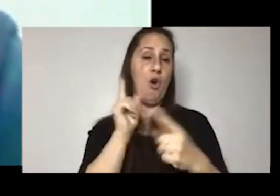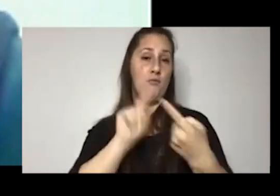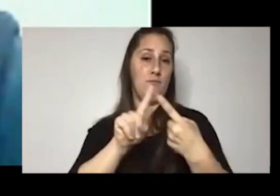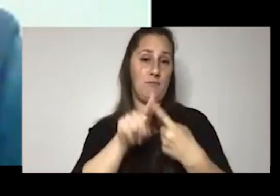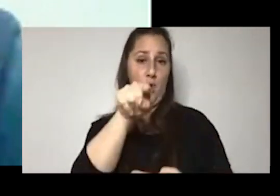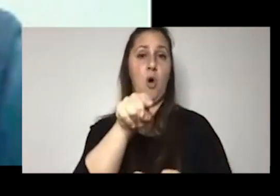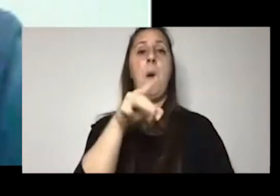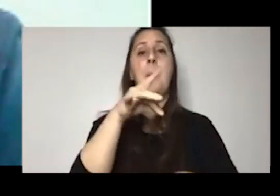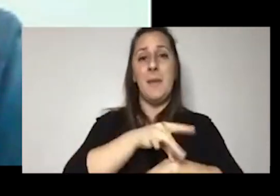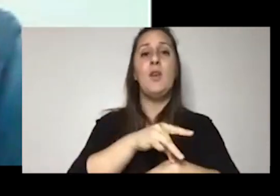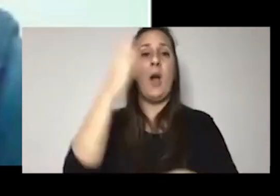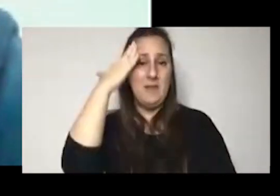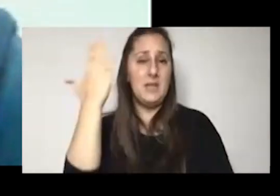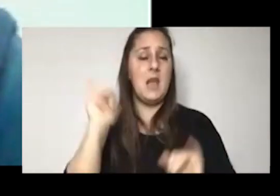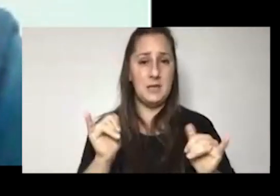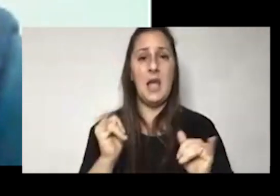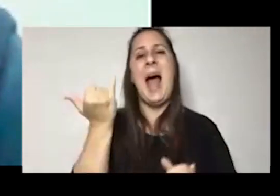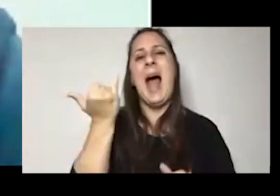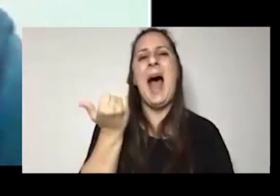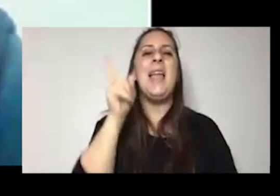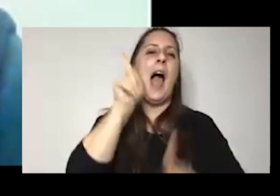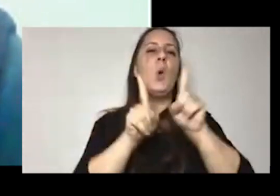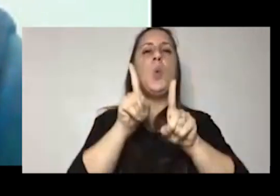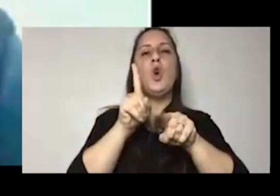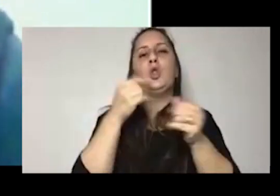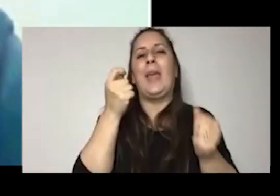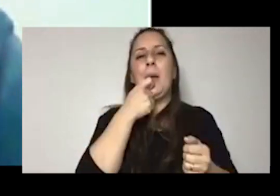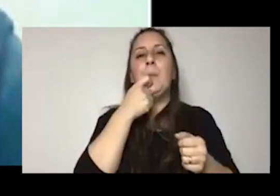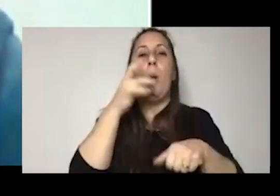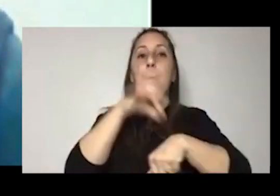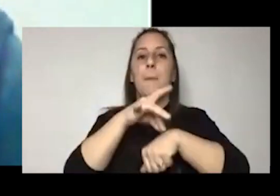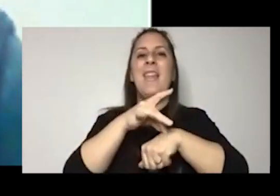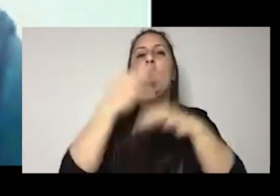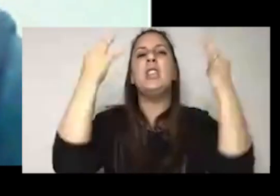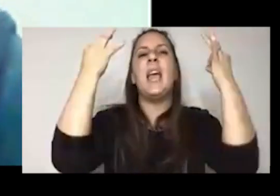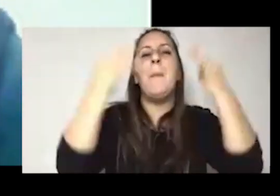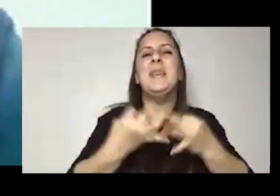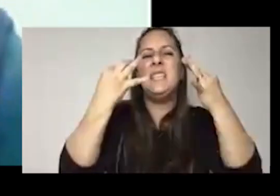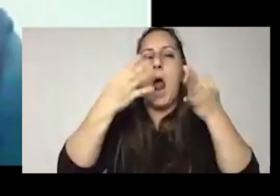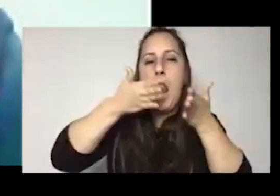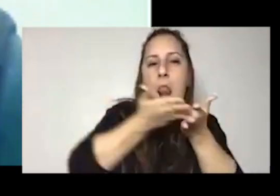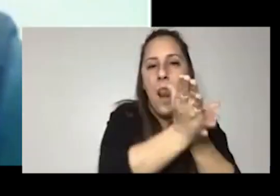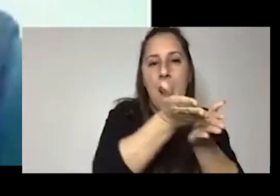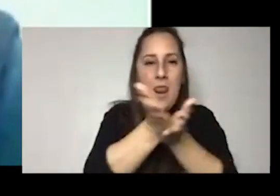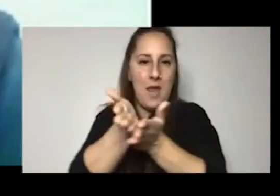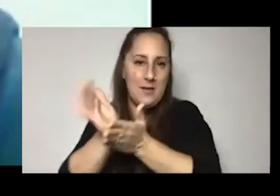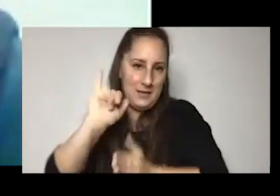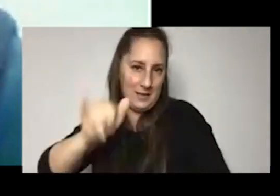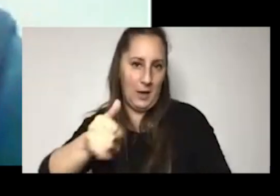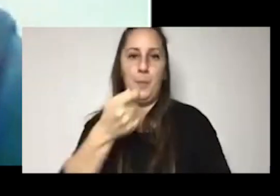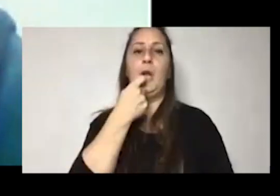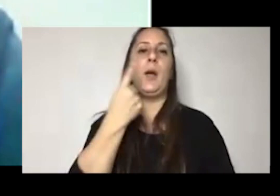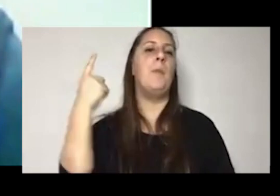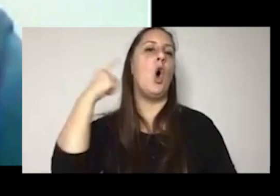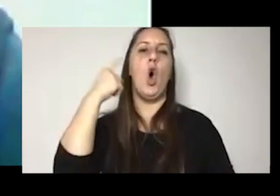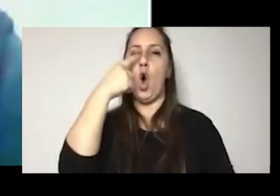cabecera. Hay casos específicos que sí se necesitan médicos especialistas, ¿sí? Por ejemplo, un otorrino o